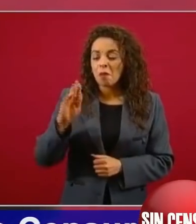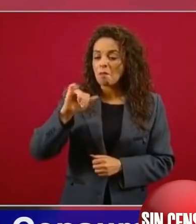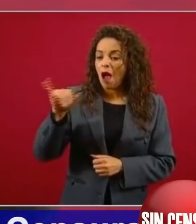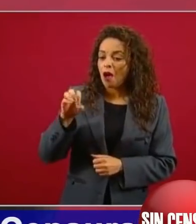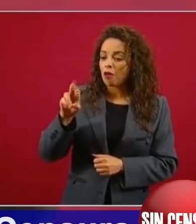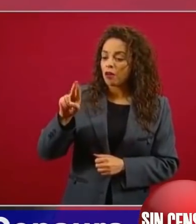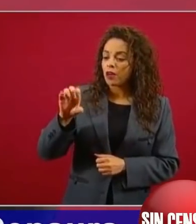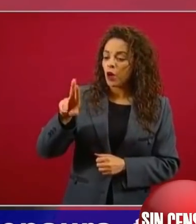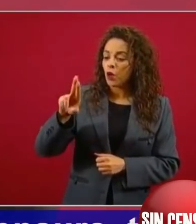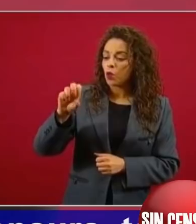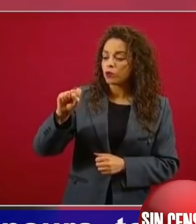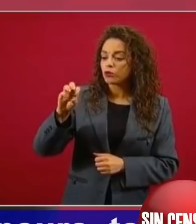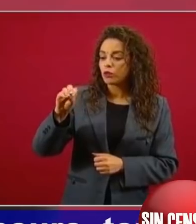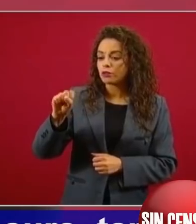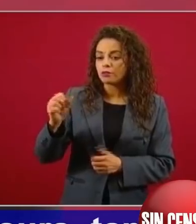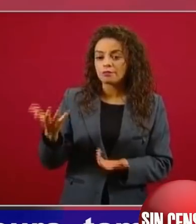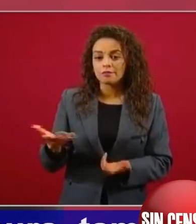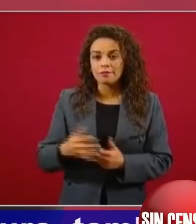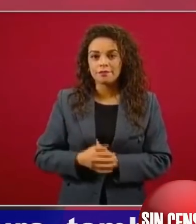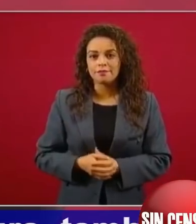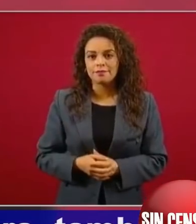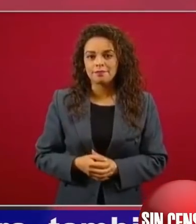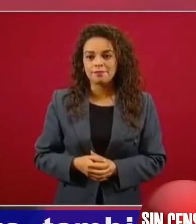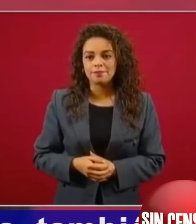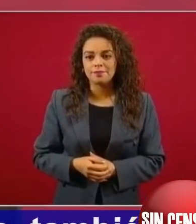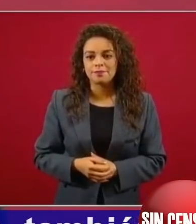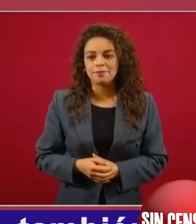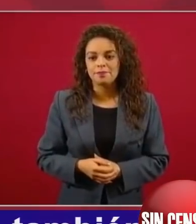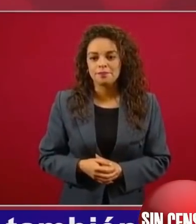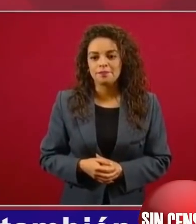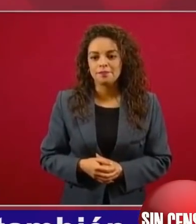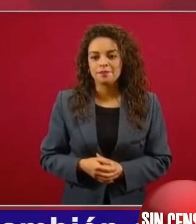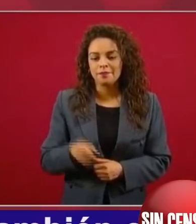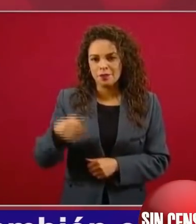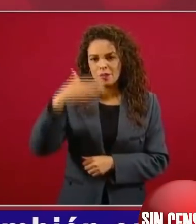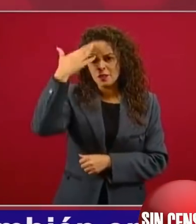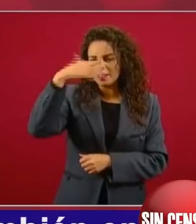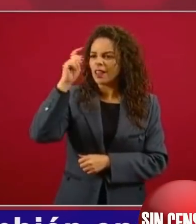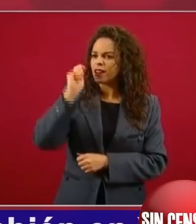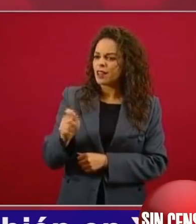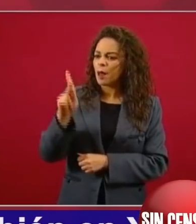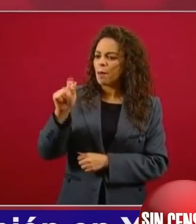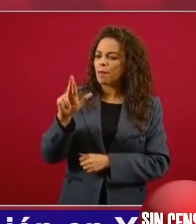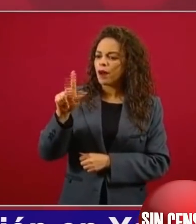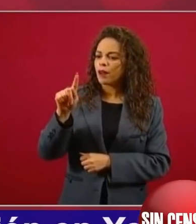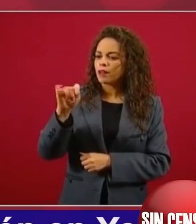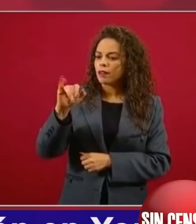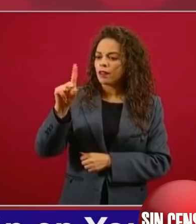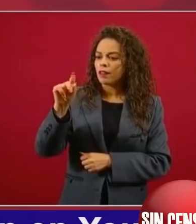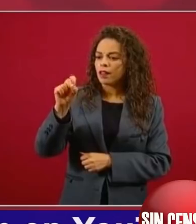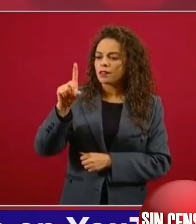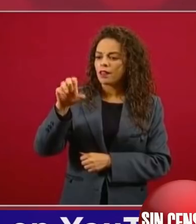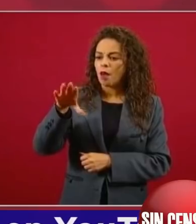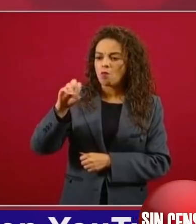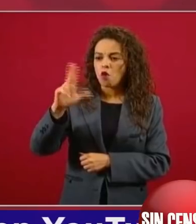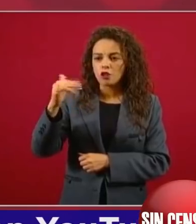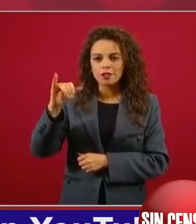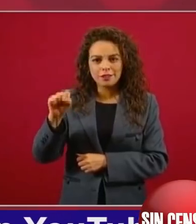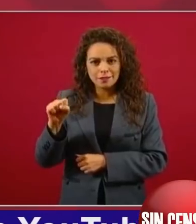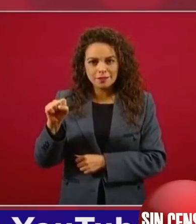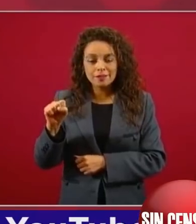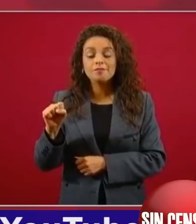Sí, y entonces salían partidas de moches. ¿Saben cómo eran las partidas de moches? A cada